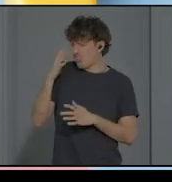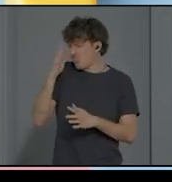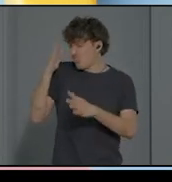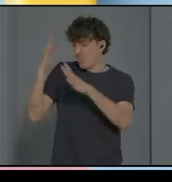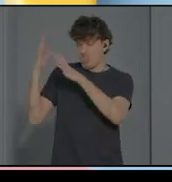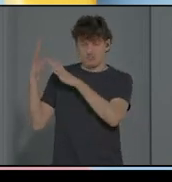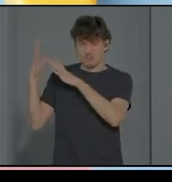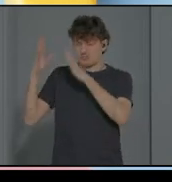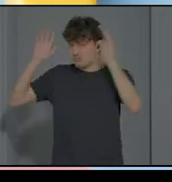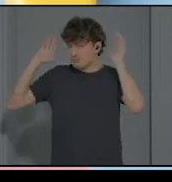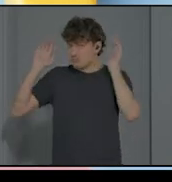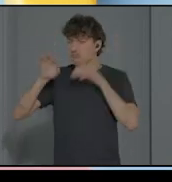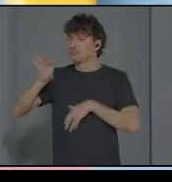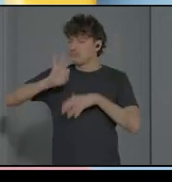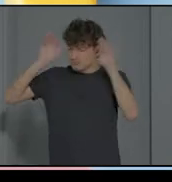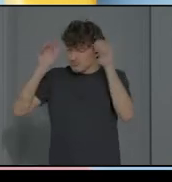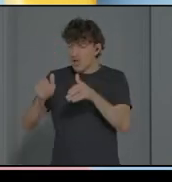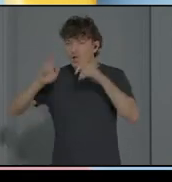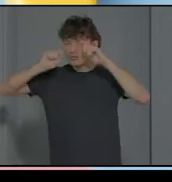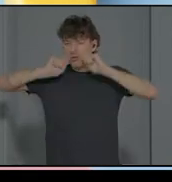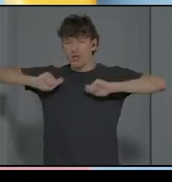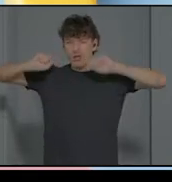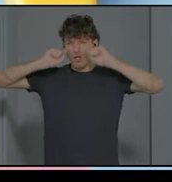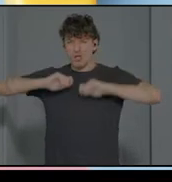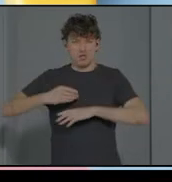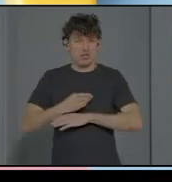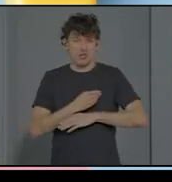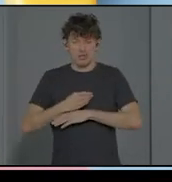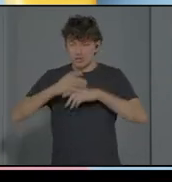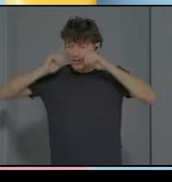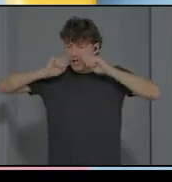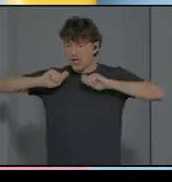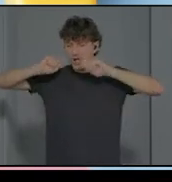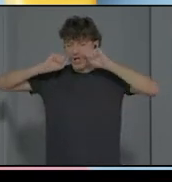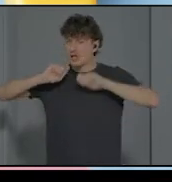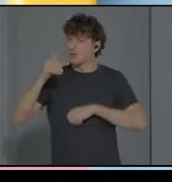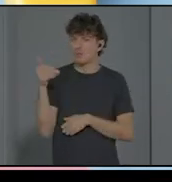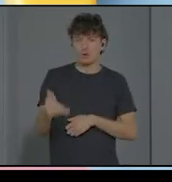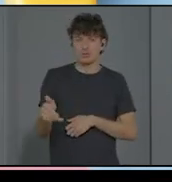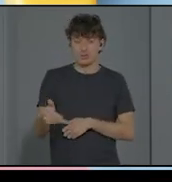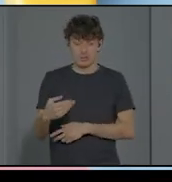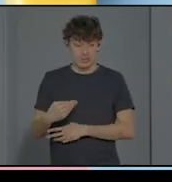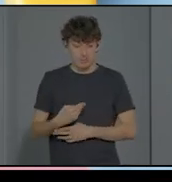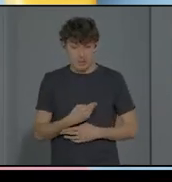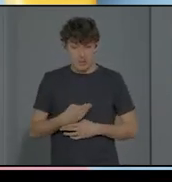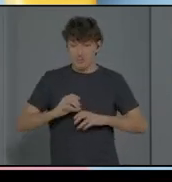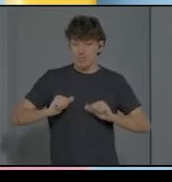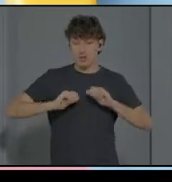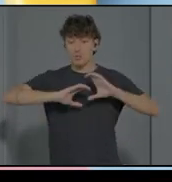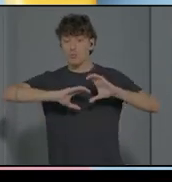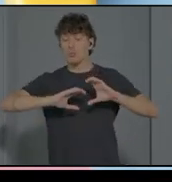estímulo social extremadamente importante. El niño empieza a comunicar con el mundo exterior a través del